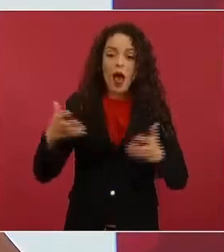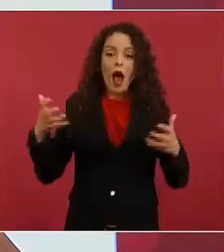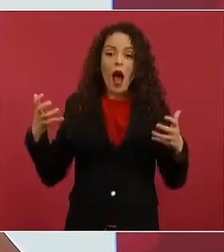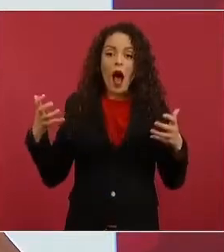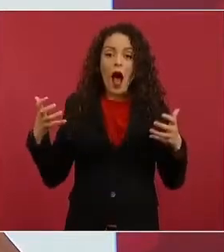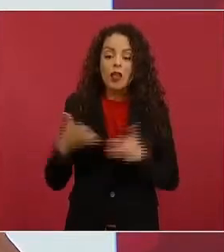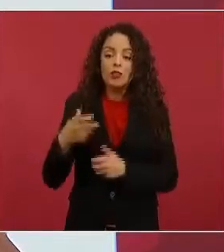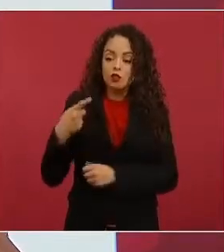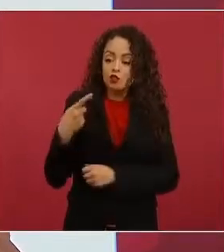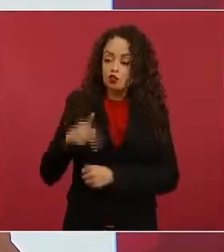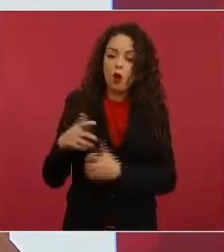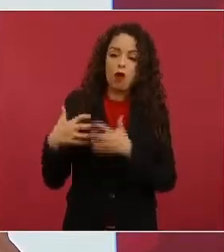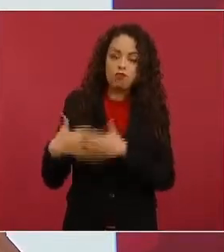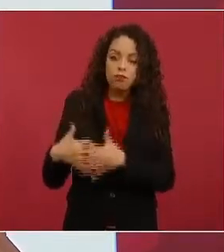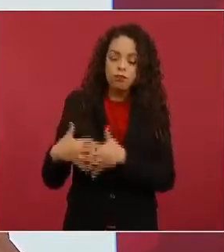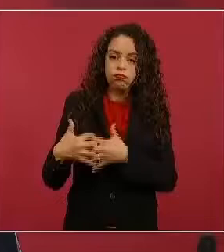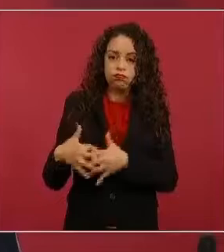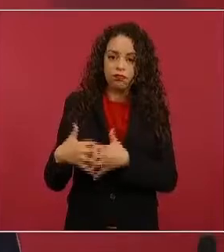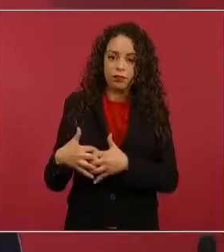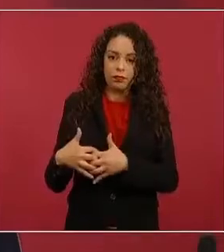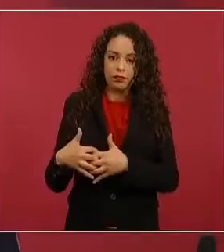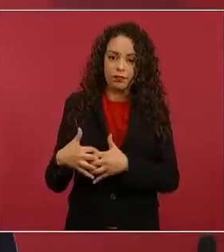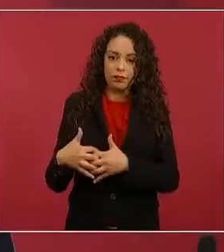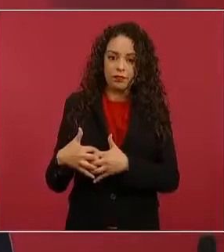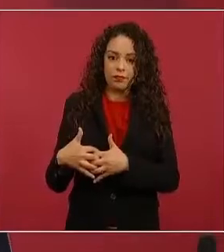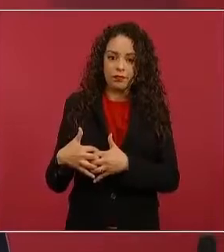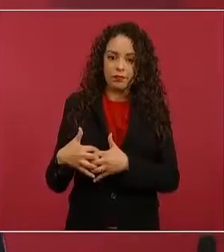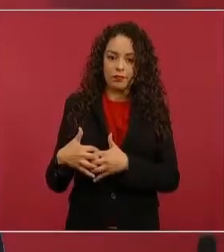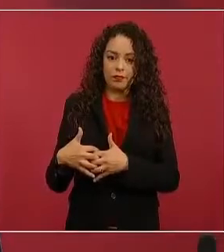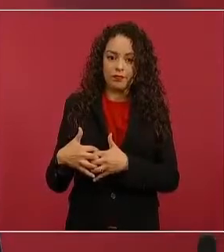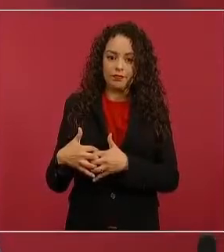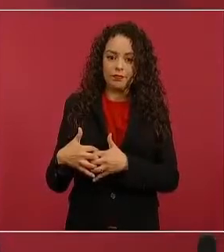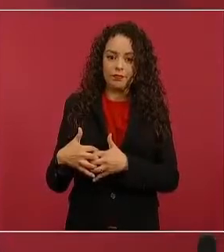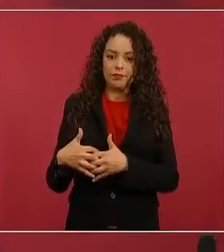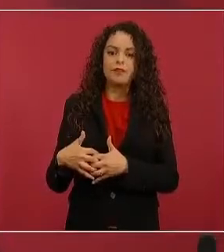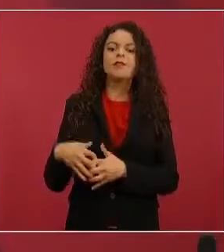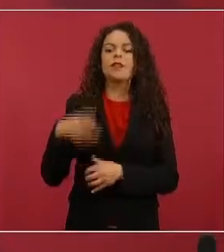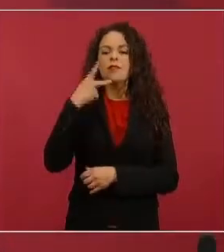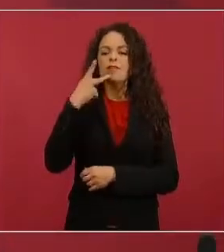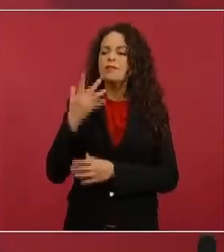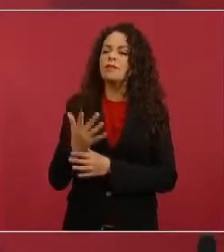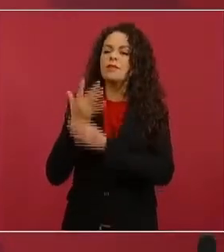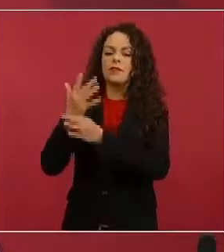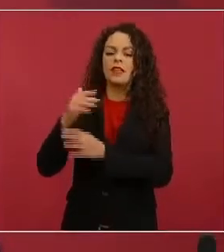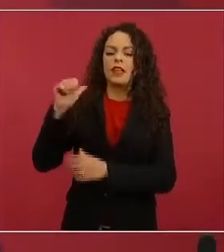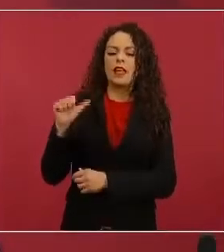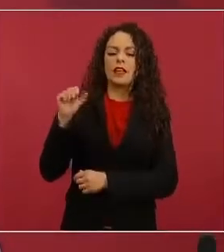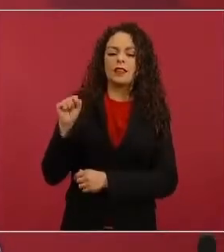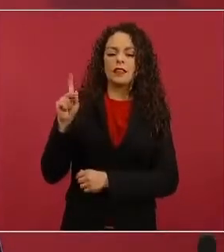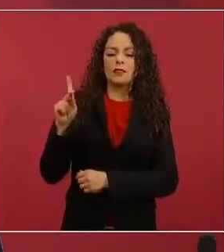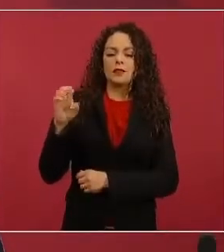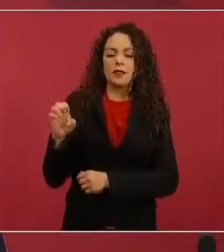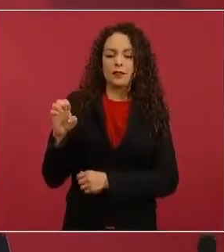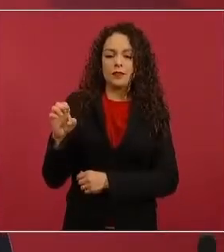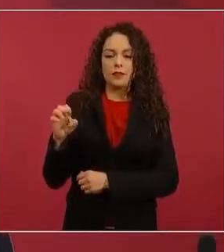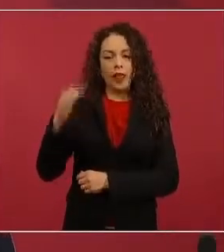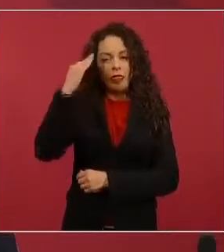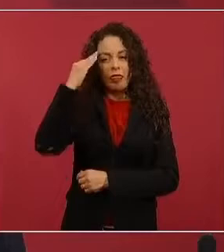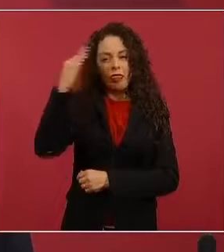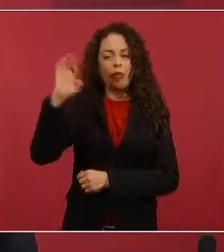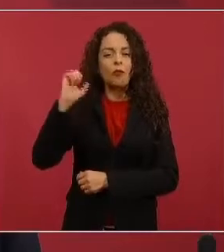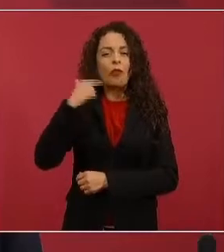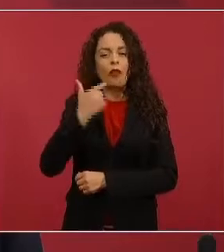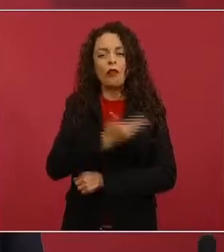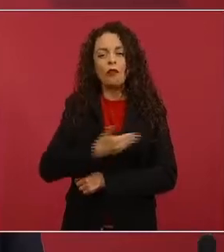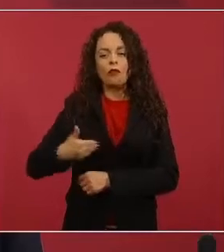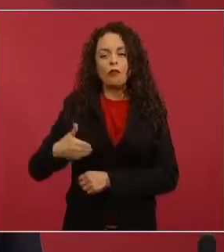¿Qué decían los tecnócratas? ¿Qué decía Aspe en los tiempos de Salina, cuando